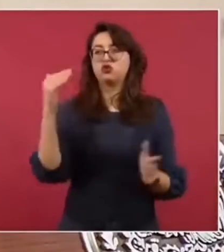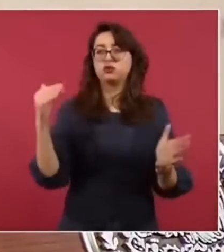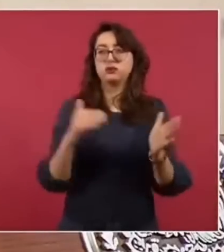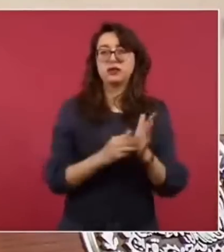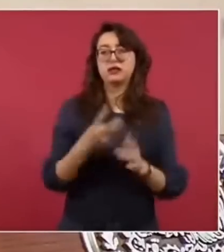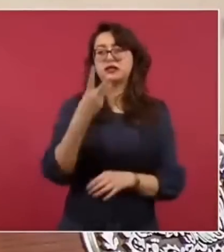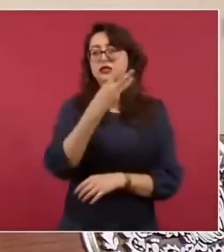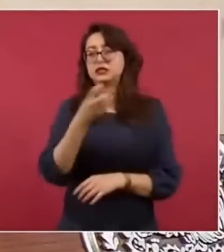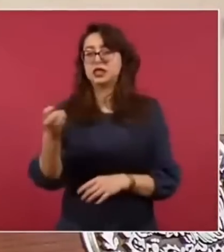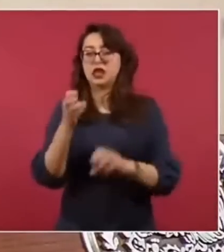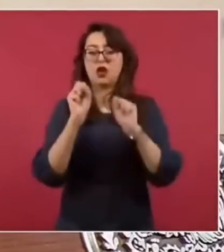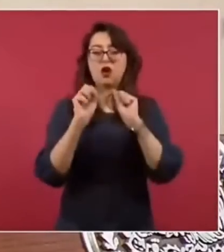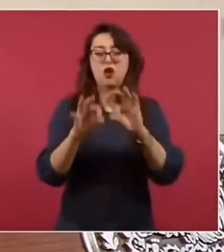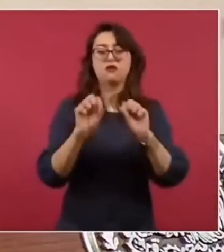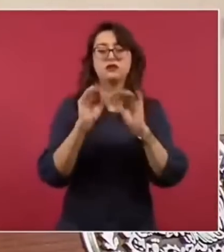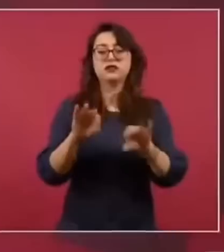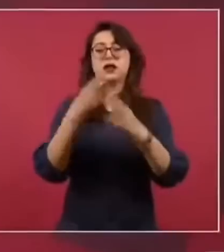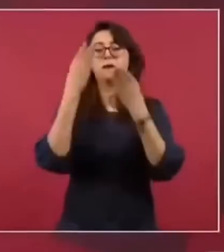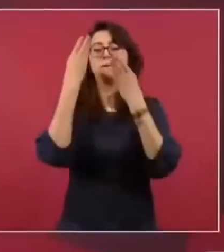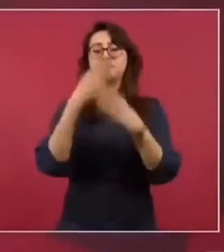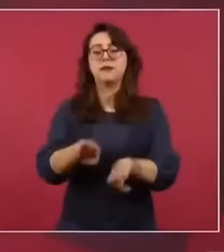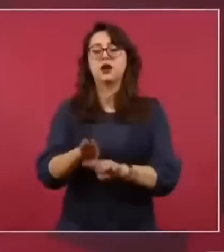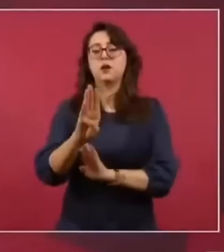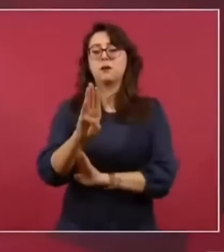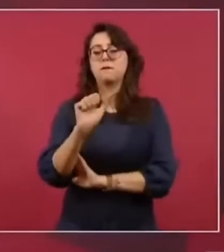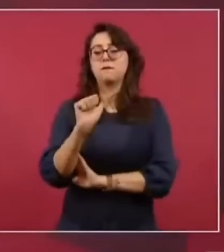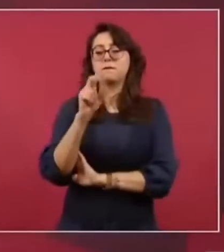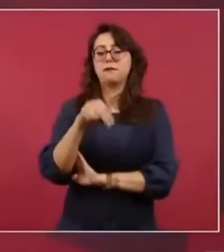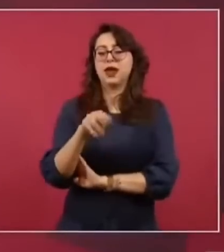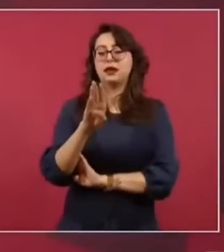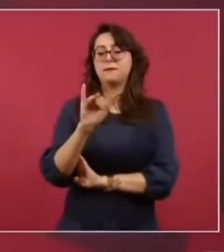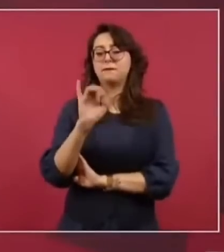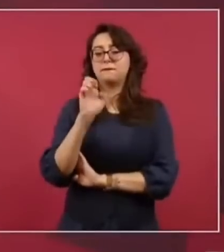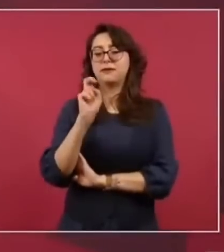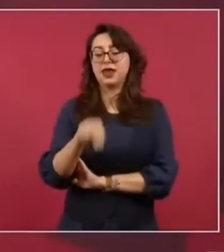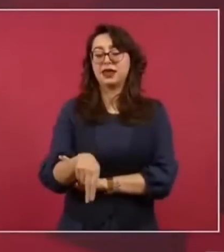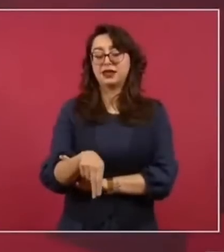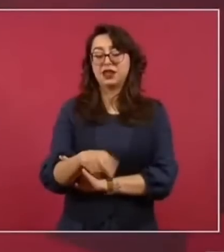2.300 sucursales del Banco del Bienestar. 2.300.